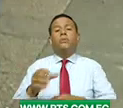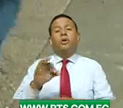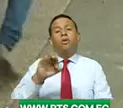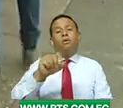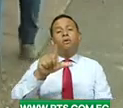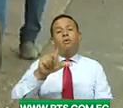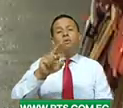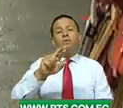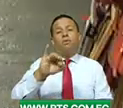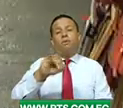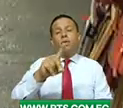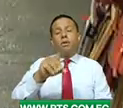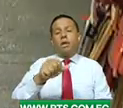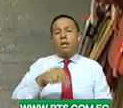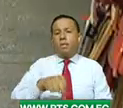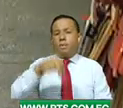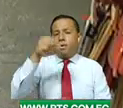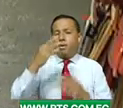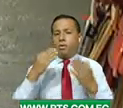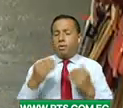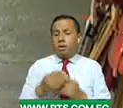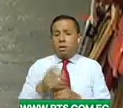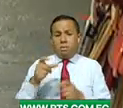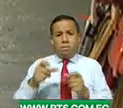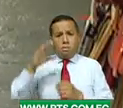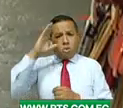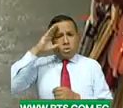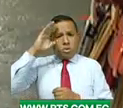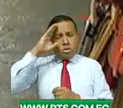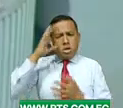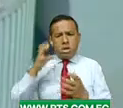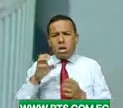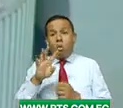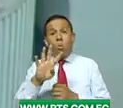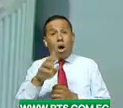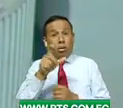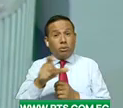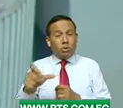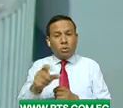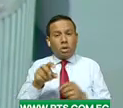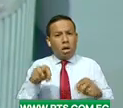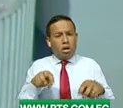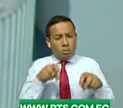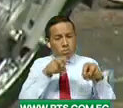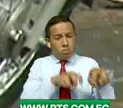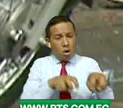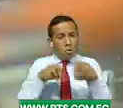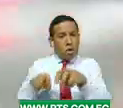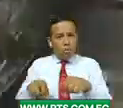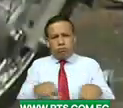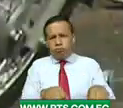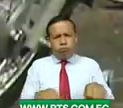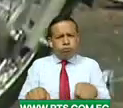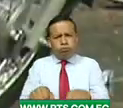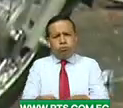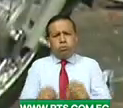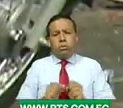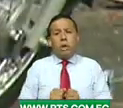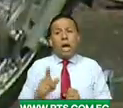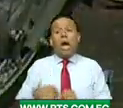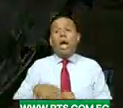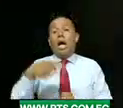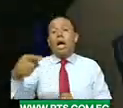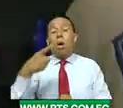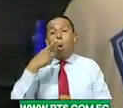de Guayaquil, donde la policía intentó capturarlos. Eran cuatro antisociales en dos motos. El otro delincuente los esperaba en el